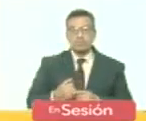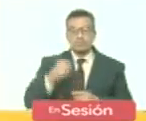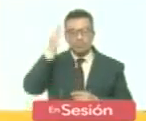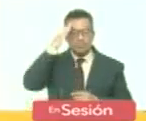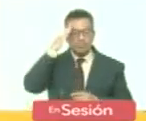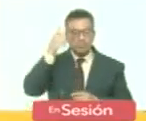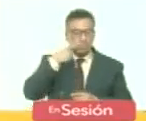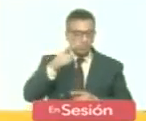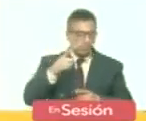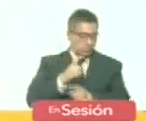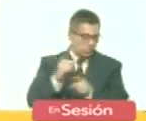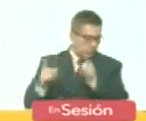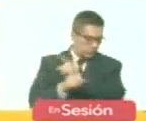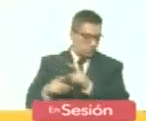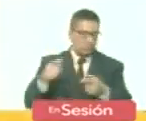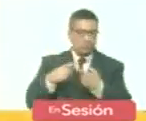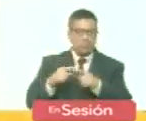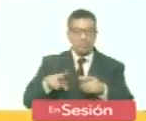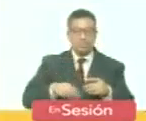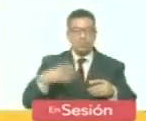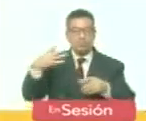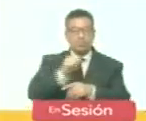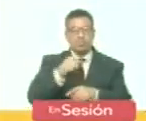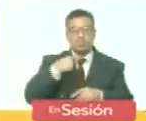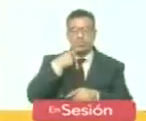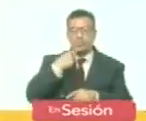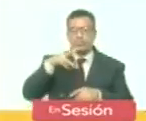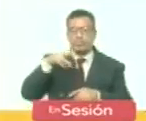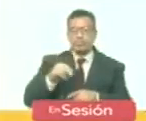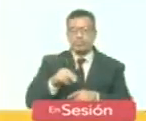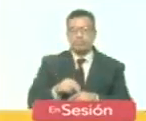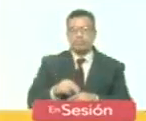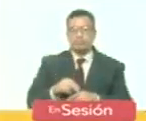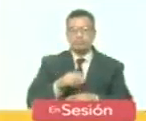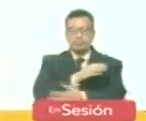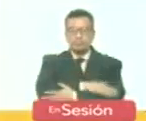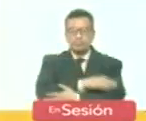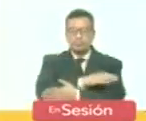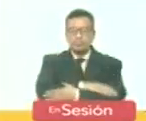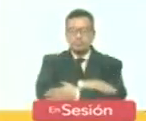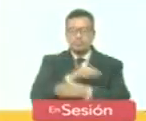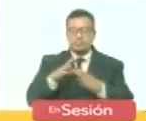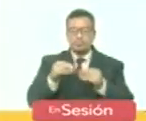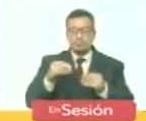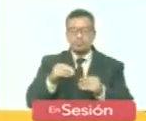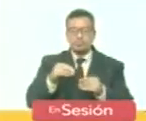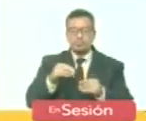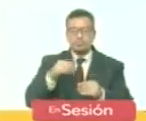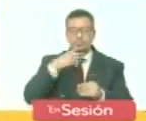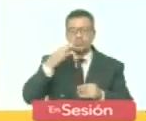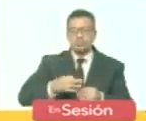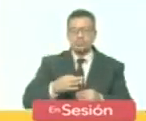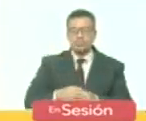ustedes rectificaron porque ellos no lo lograron, no estoy diciendo eso, y los felicito por haber rectificado.